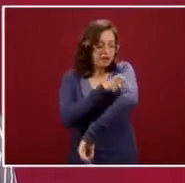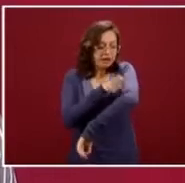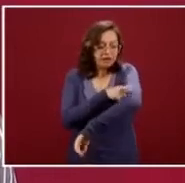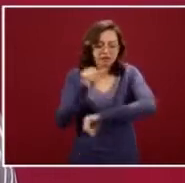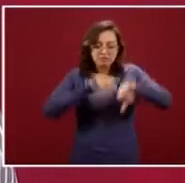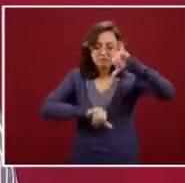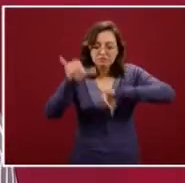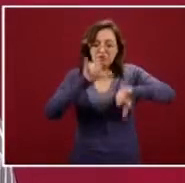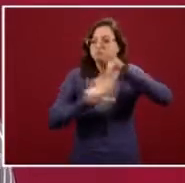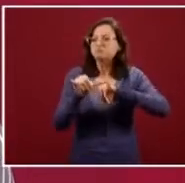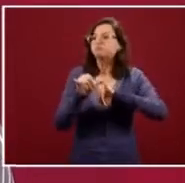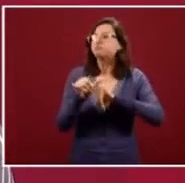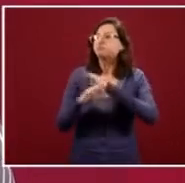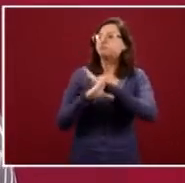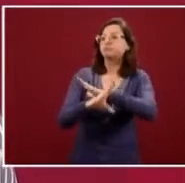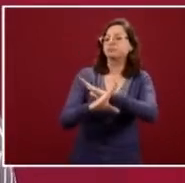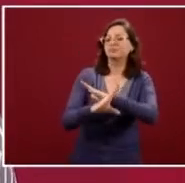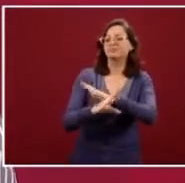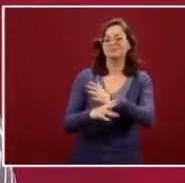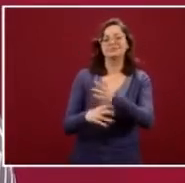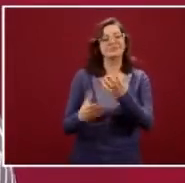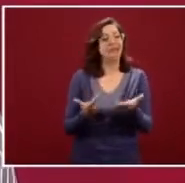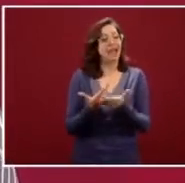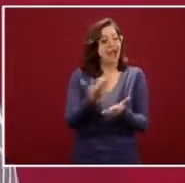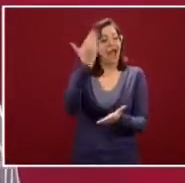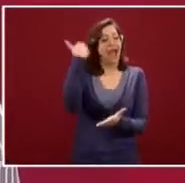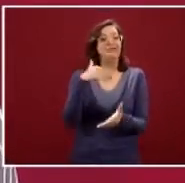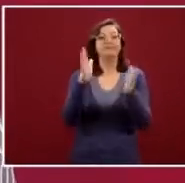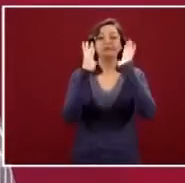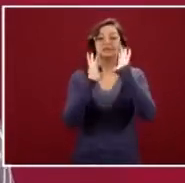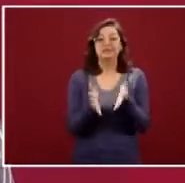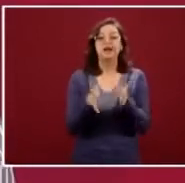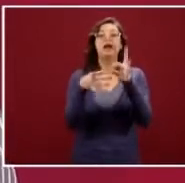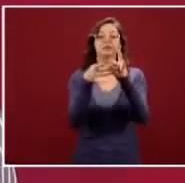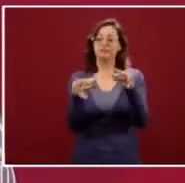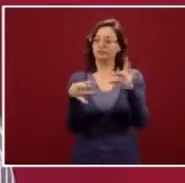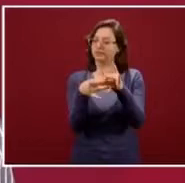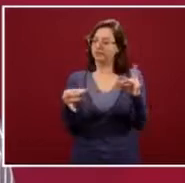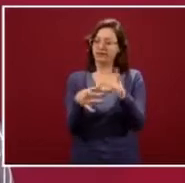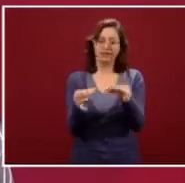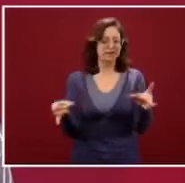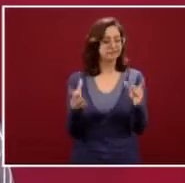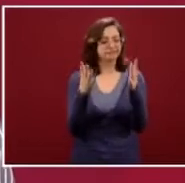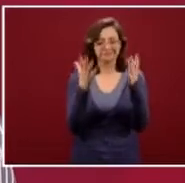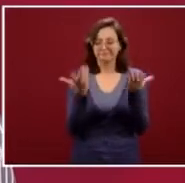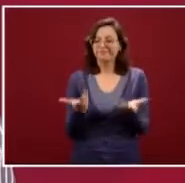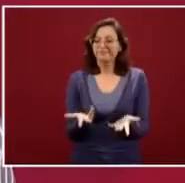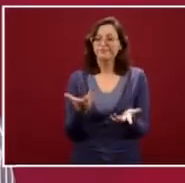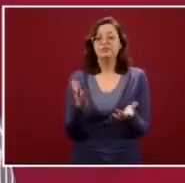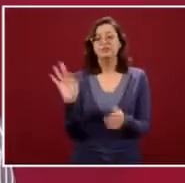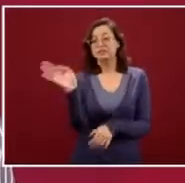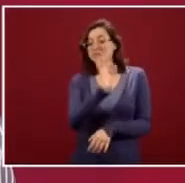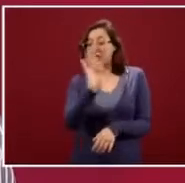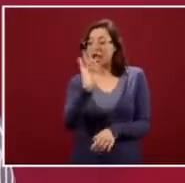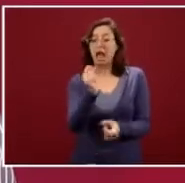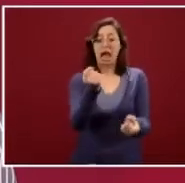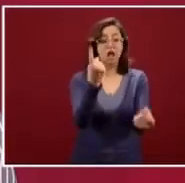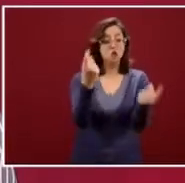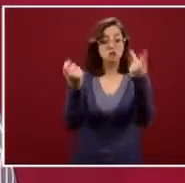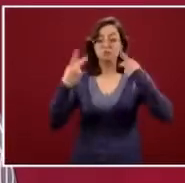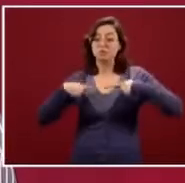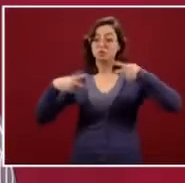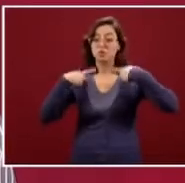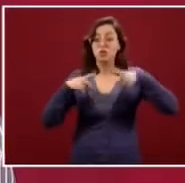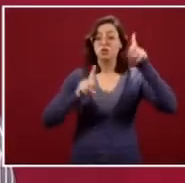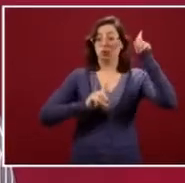el diagnóstico. Esto ya lo habíamos aclarado hace un par de días, pero lo vuelvo a decir por si algún medio de comunicación